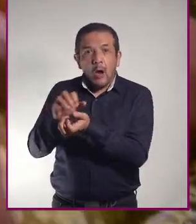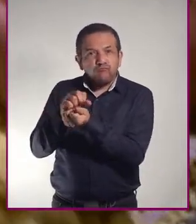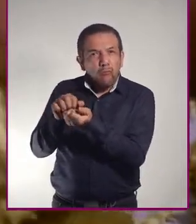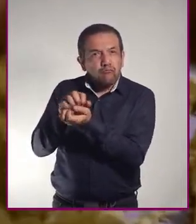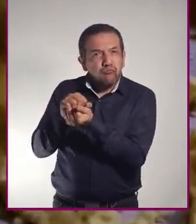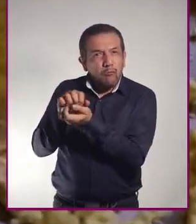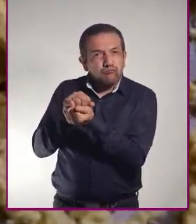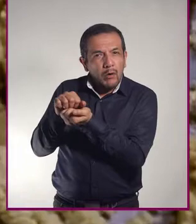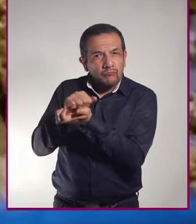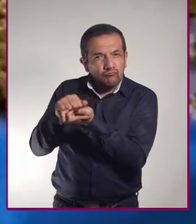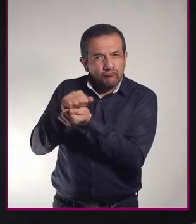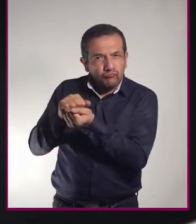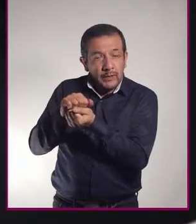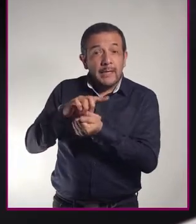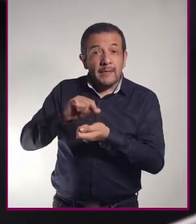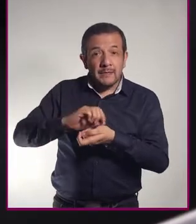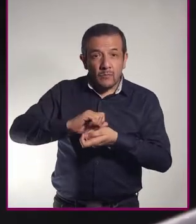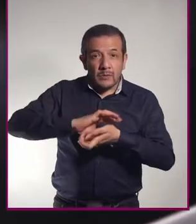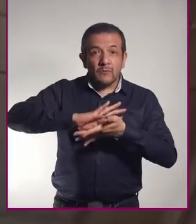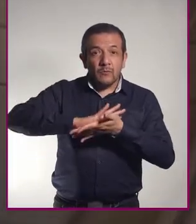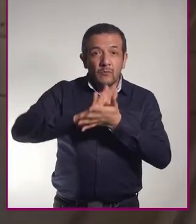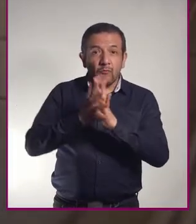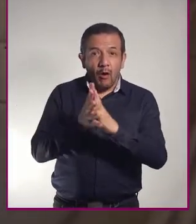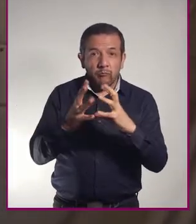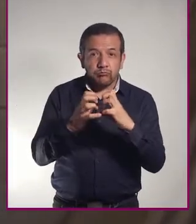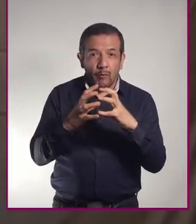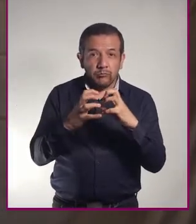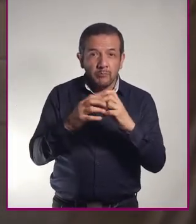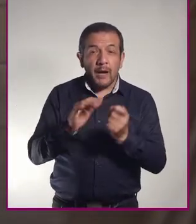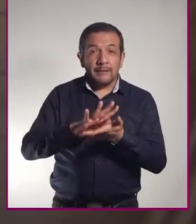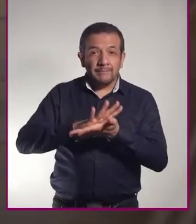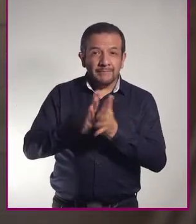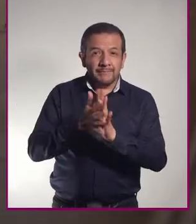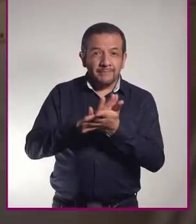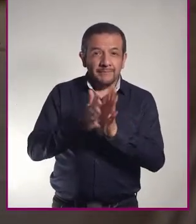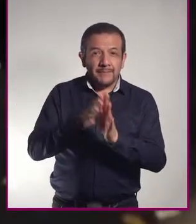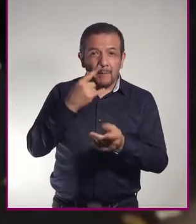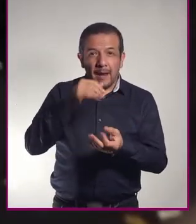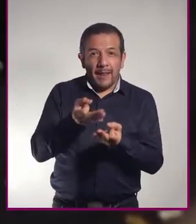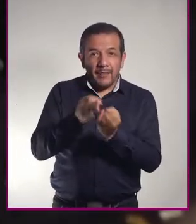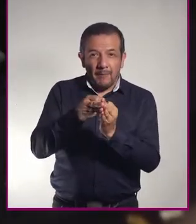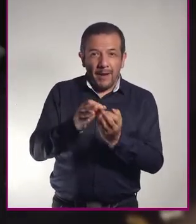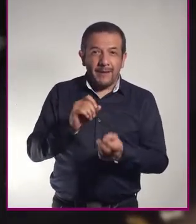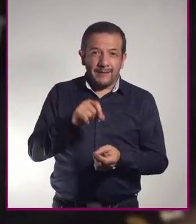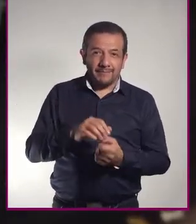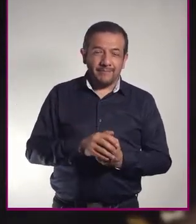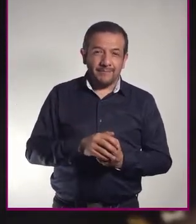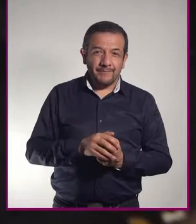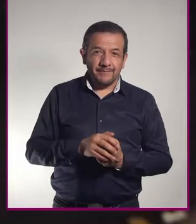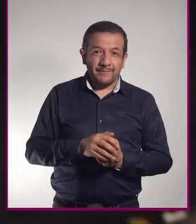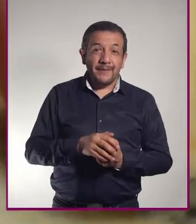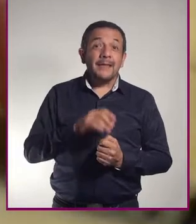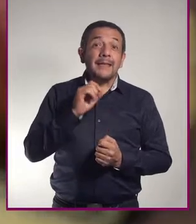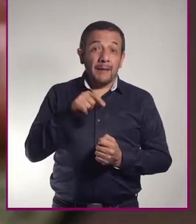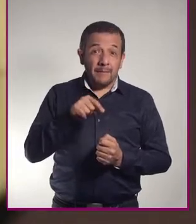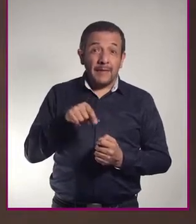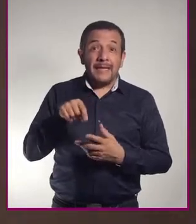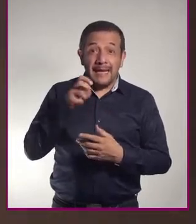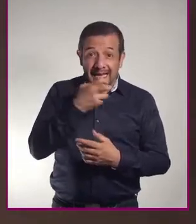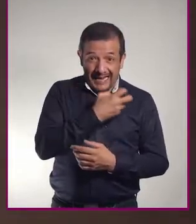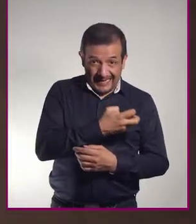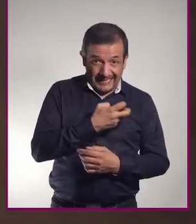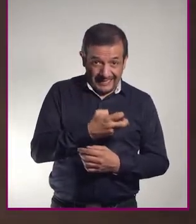Con él se elabora una masa fina de la que se puede hacer tortillas y tamales. Sin este proceso, el consumo de maíz